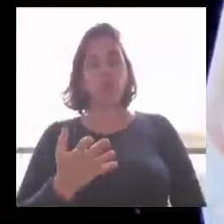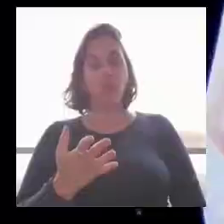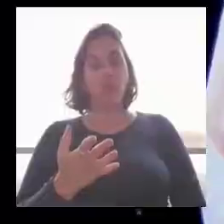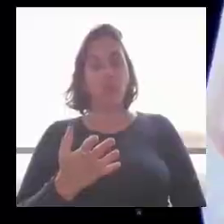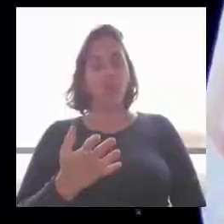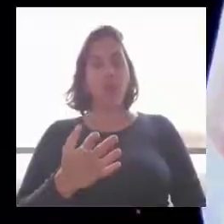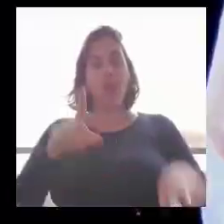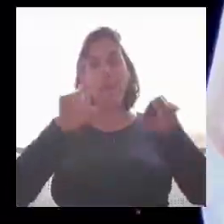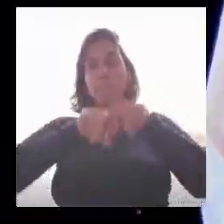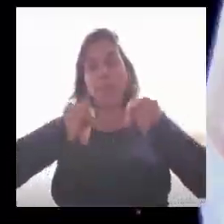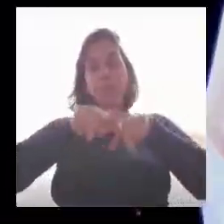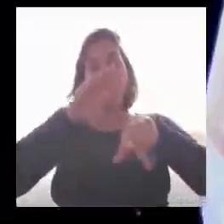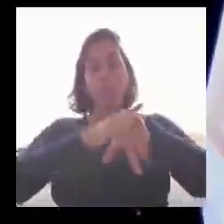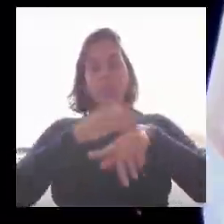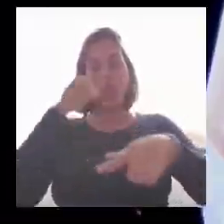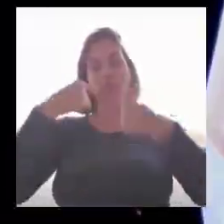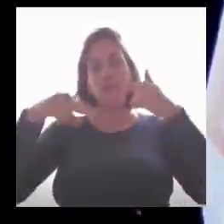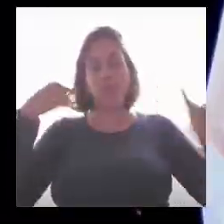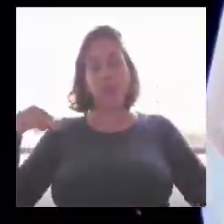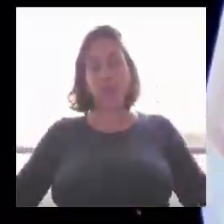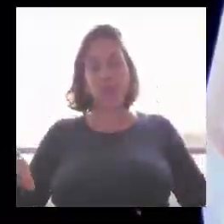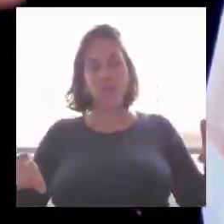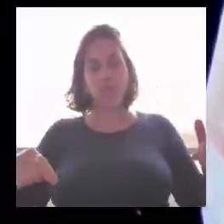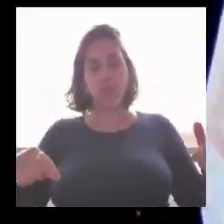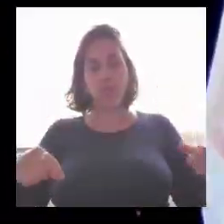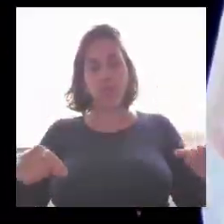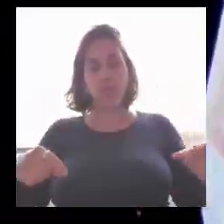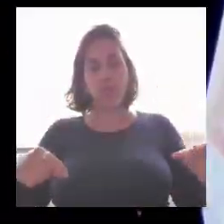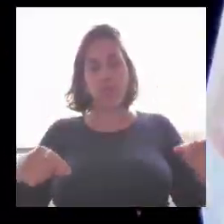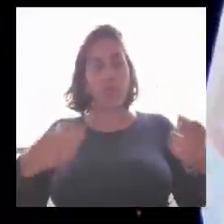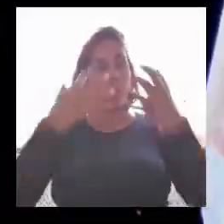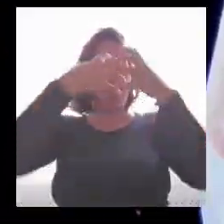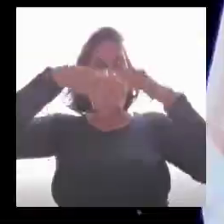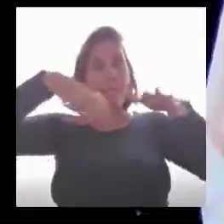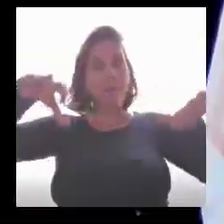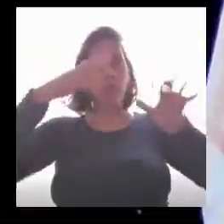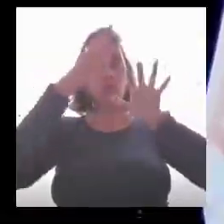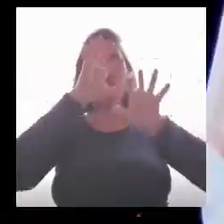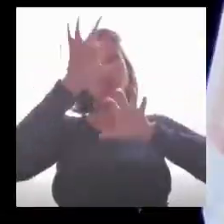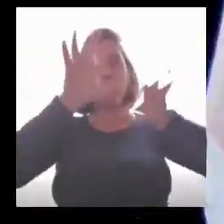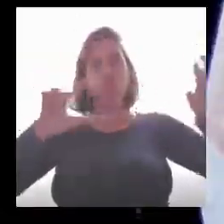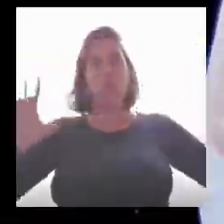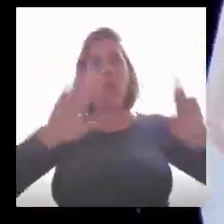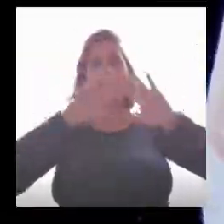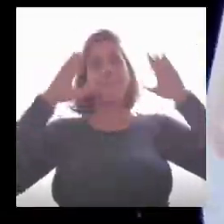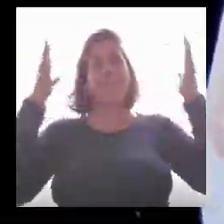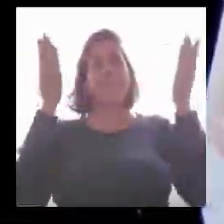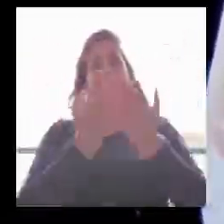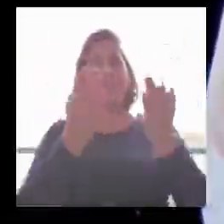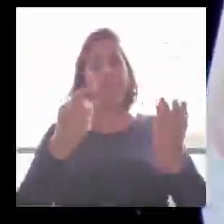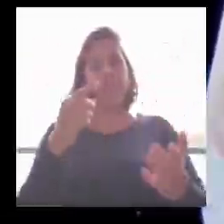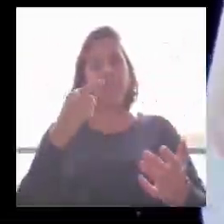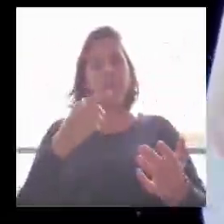simultáneos, diversos y dispersos geográficamente por el planeta, surgen